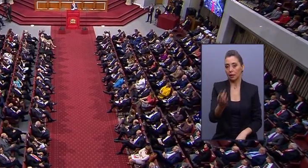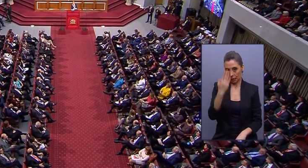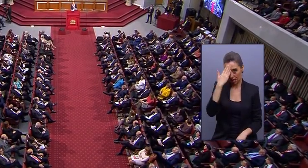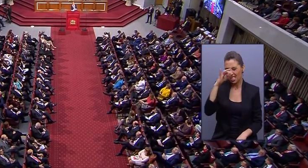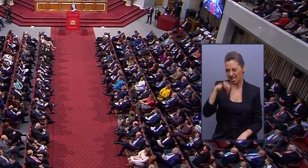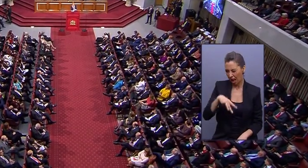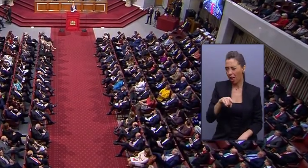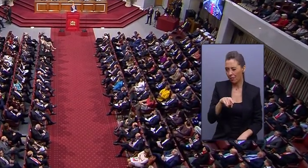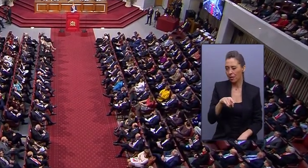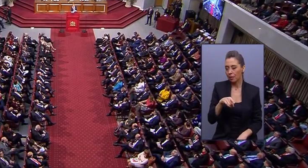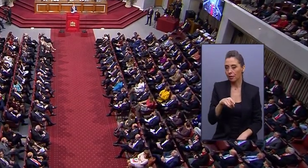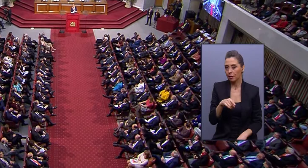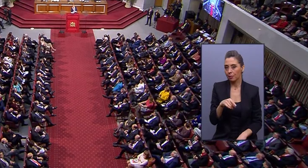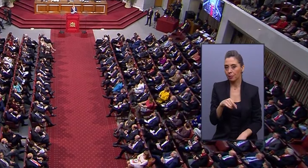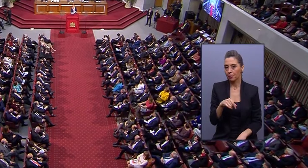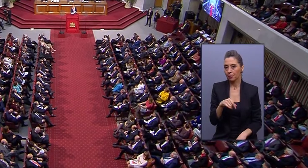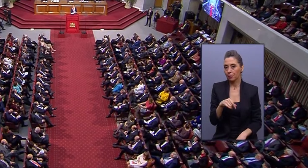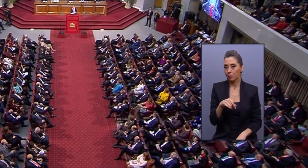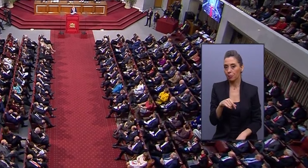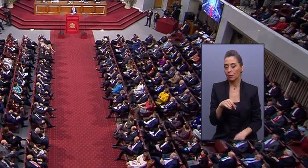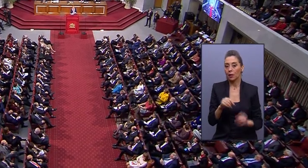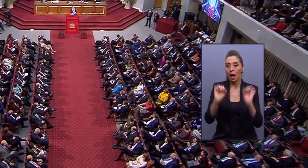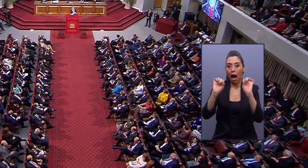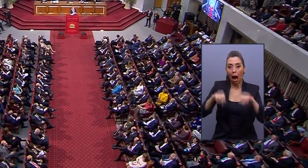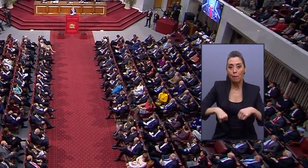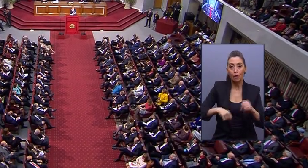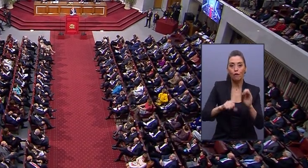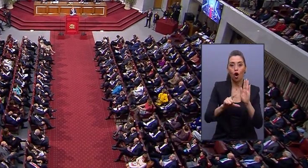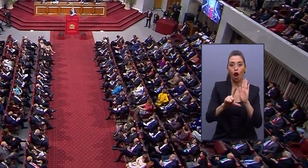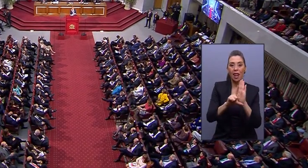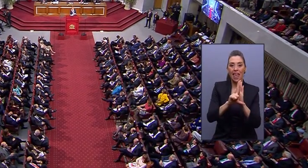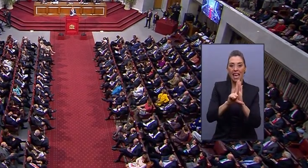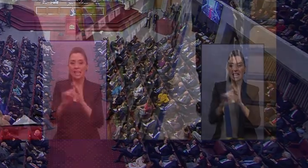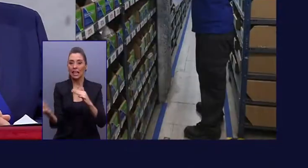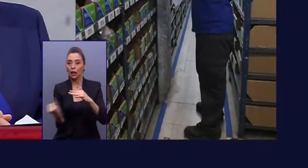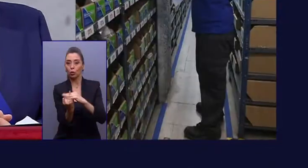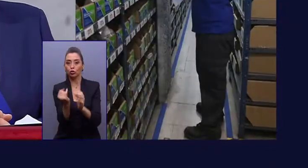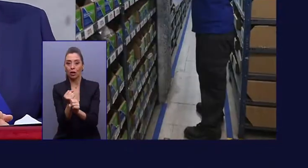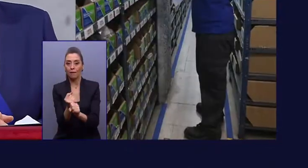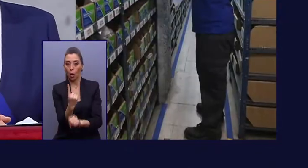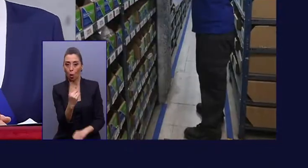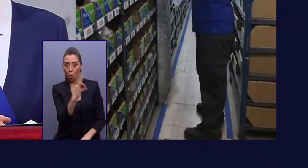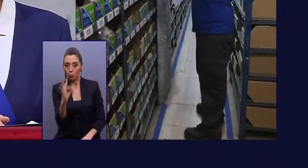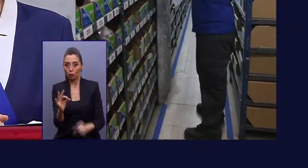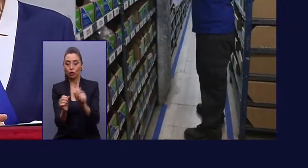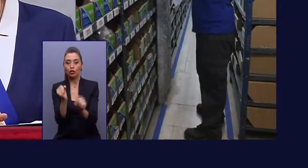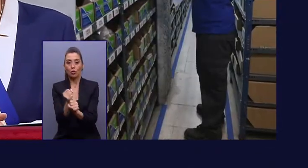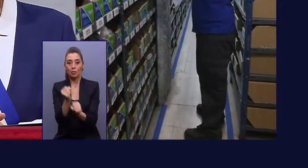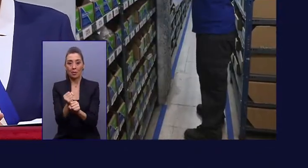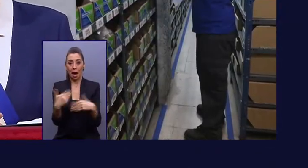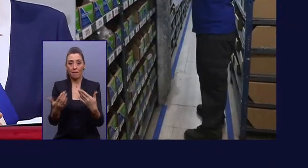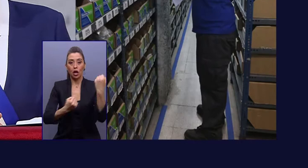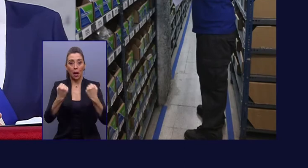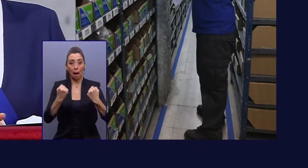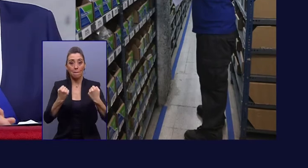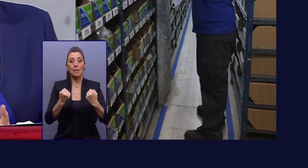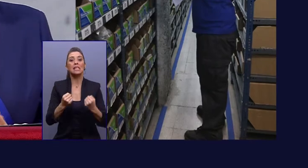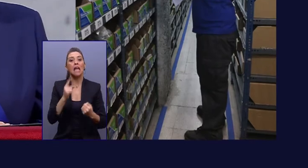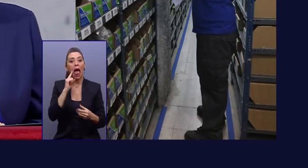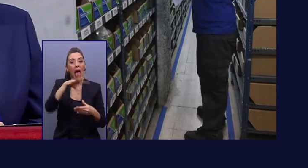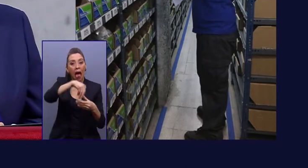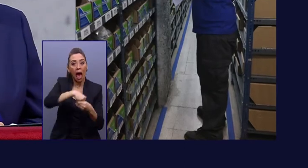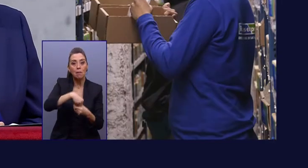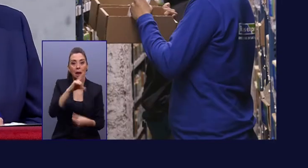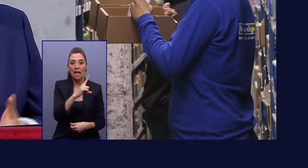saben muy bien. Con la aprobación de la Ley de Inclusión Laboral, el 1% de los empleos en empresas con más de 100